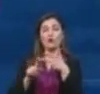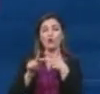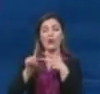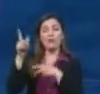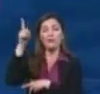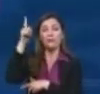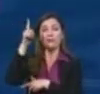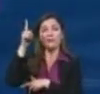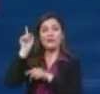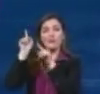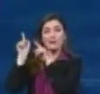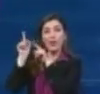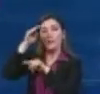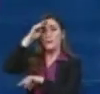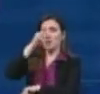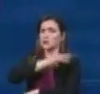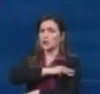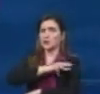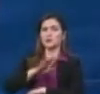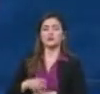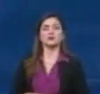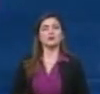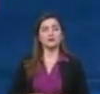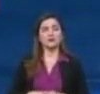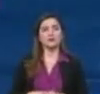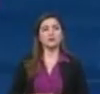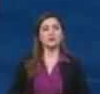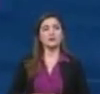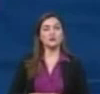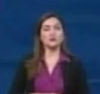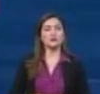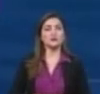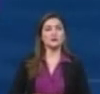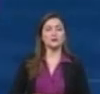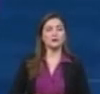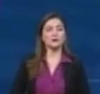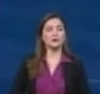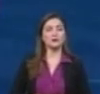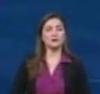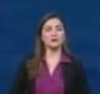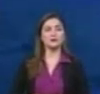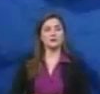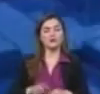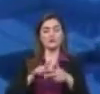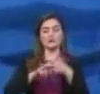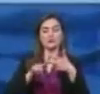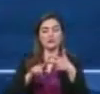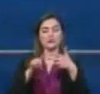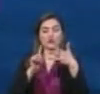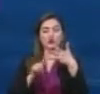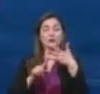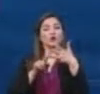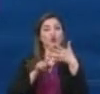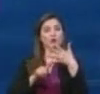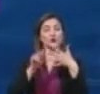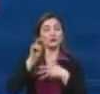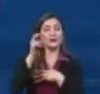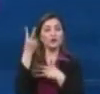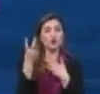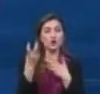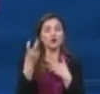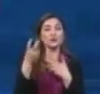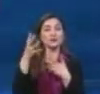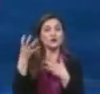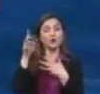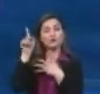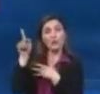fue liderada por otro militar en servicio pasivo, esta vez el vicealmirante Luis Yepes. Entre 2012 y 2014, su sucesor